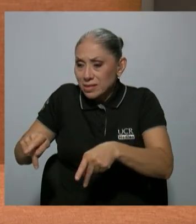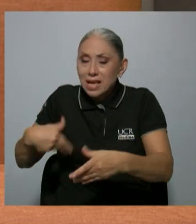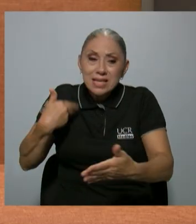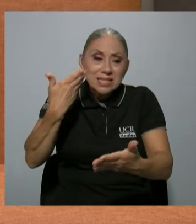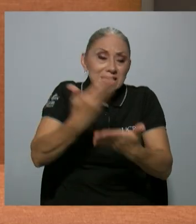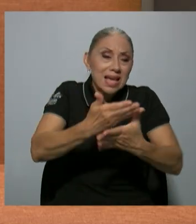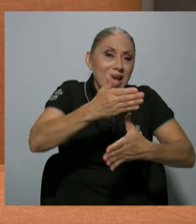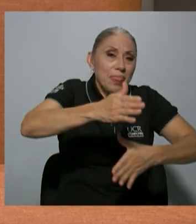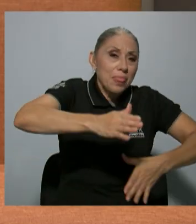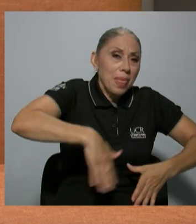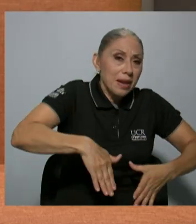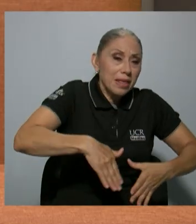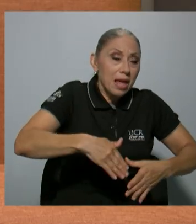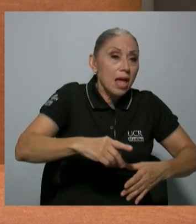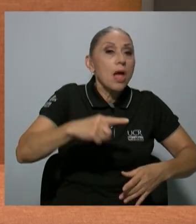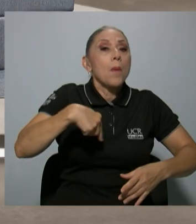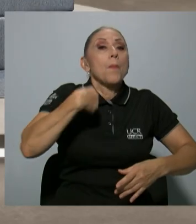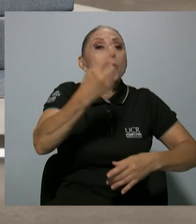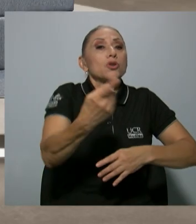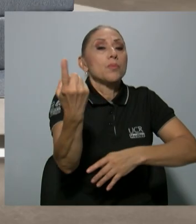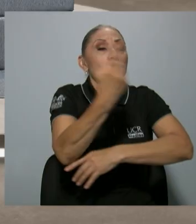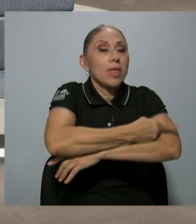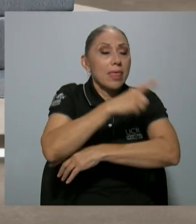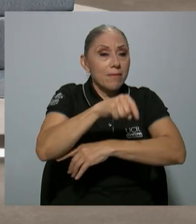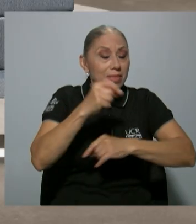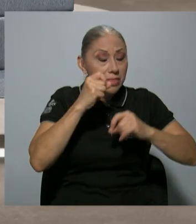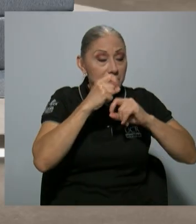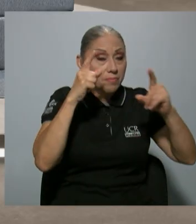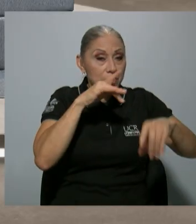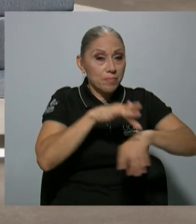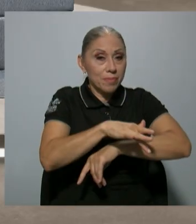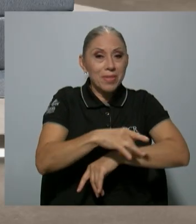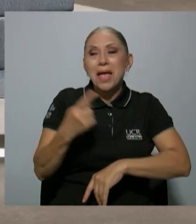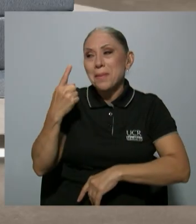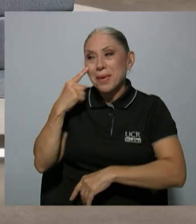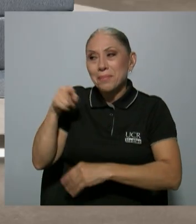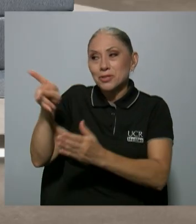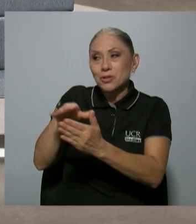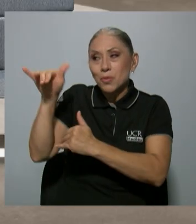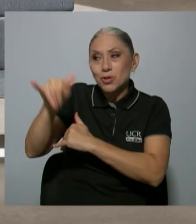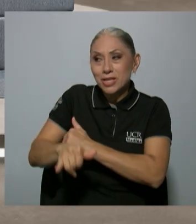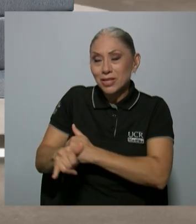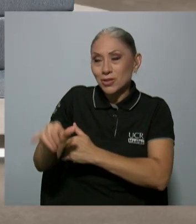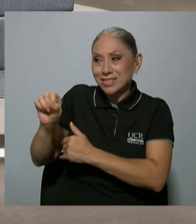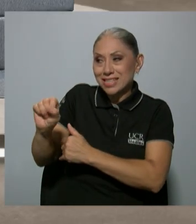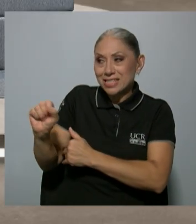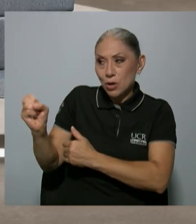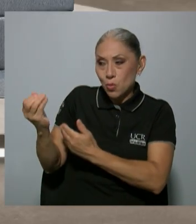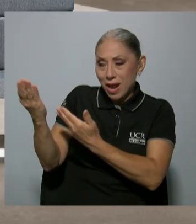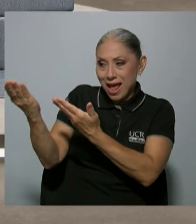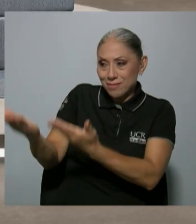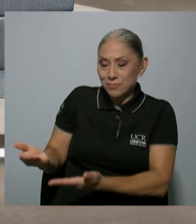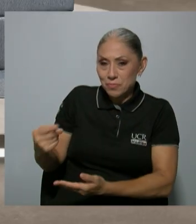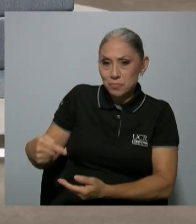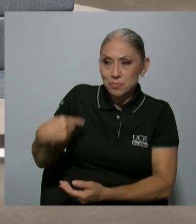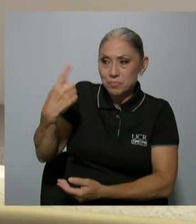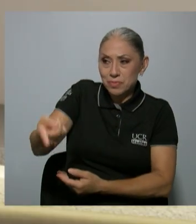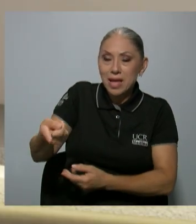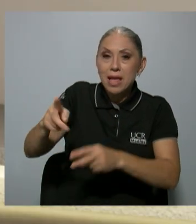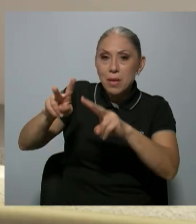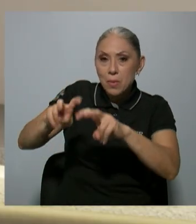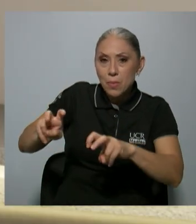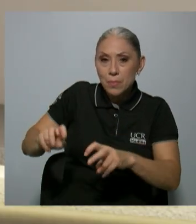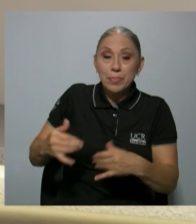la madrugada a movilizarse. Veremos esos proyectos de Sigrid Segura entonces próximamente y los vamos a estar analizando. Nos